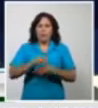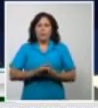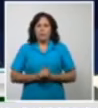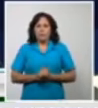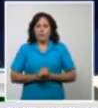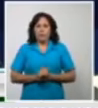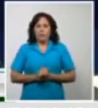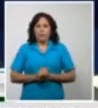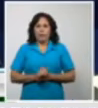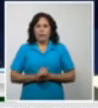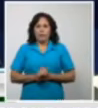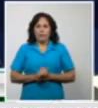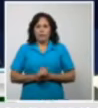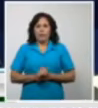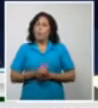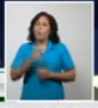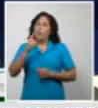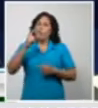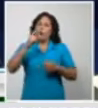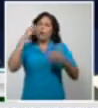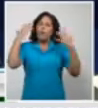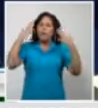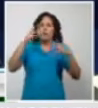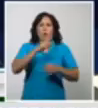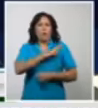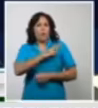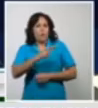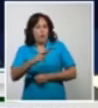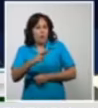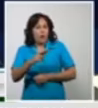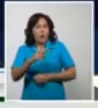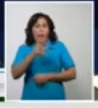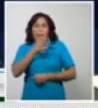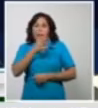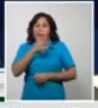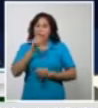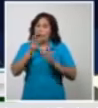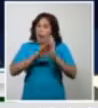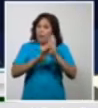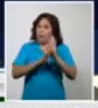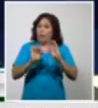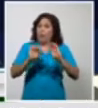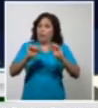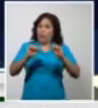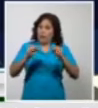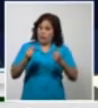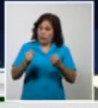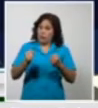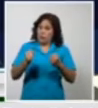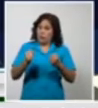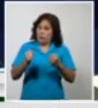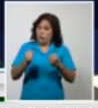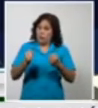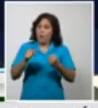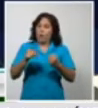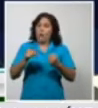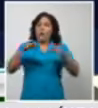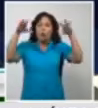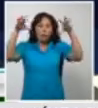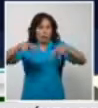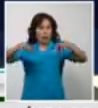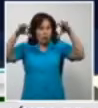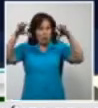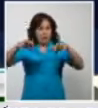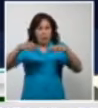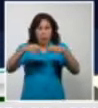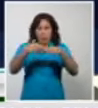felicitación revolucionaria que se la merece. Creo que las medidas de restricción y los aguaceros que desde por la madrugada